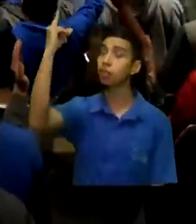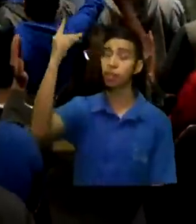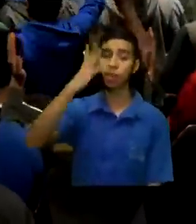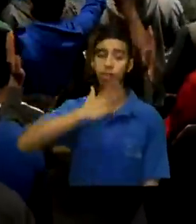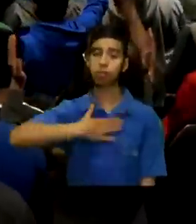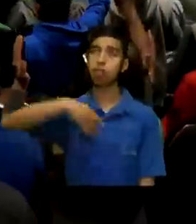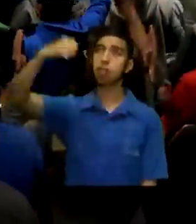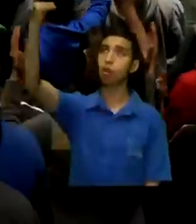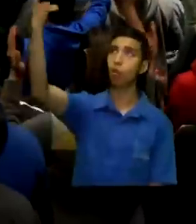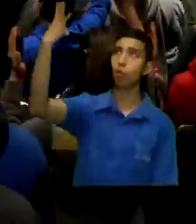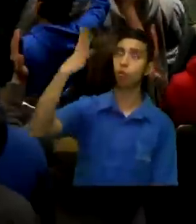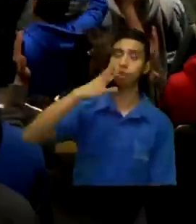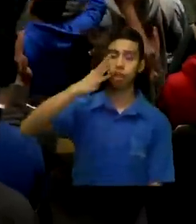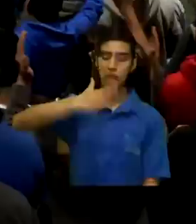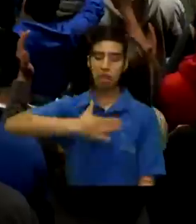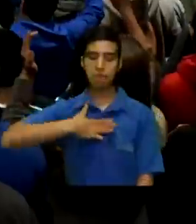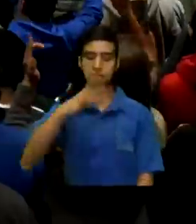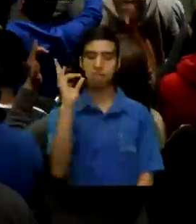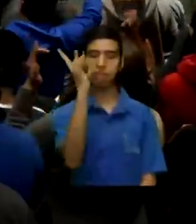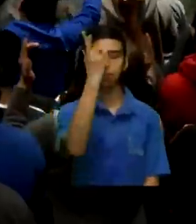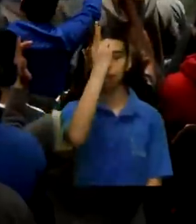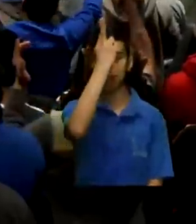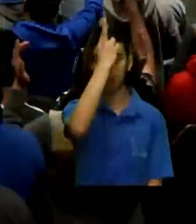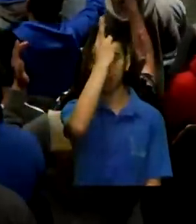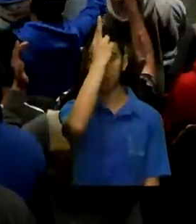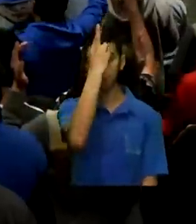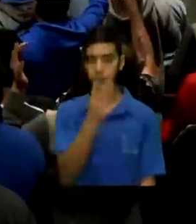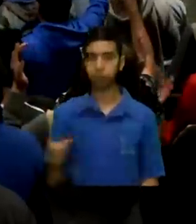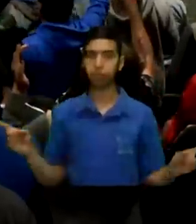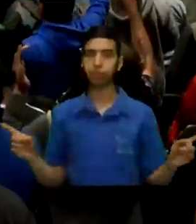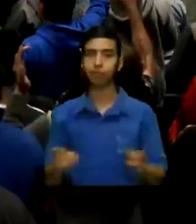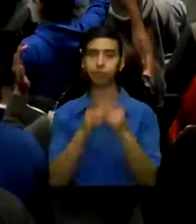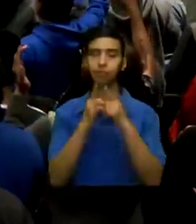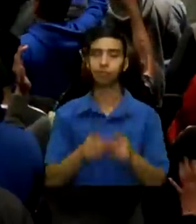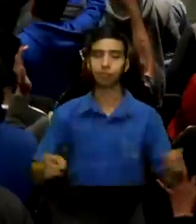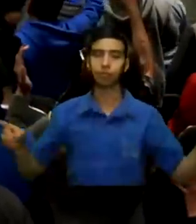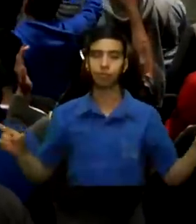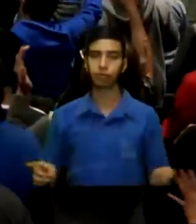El Señor es mi luz, mi